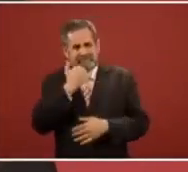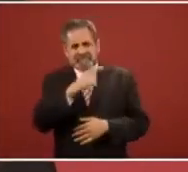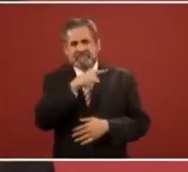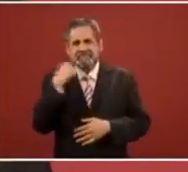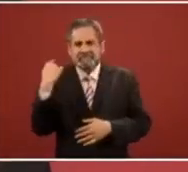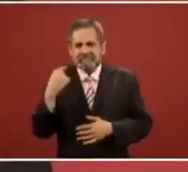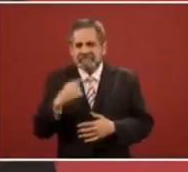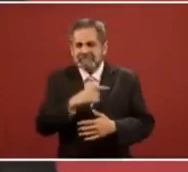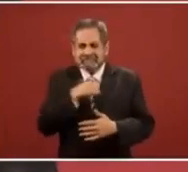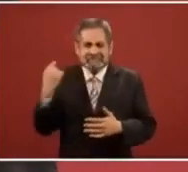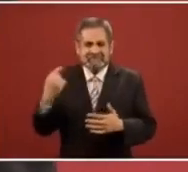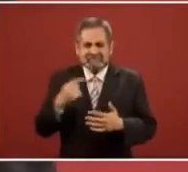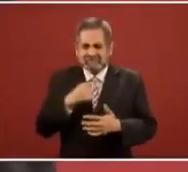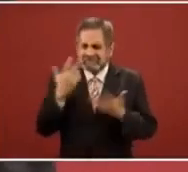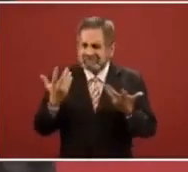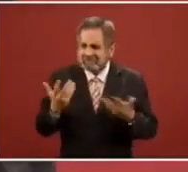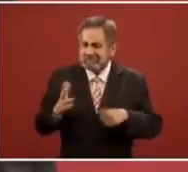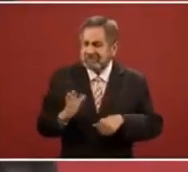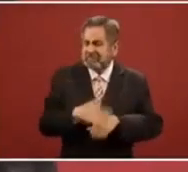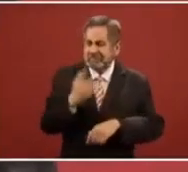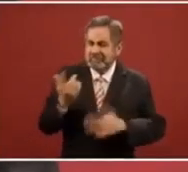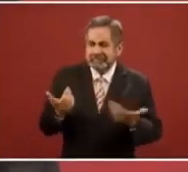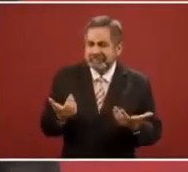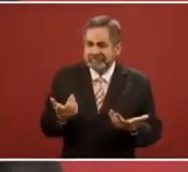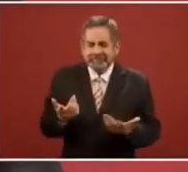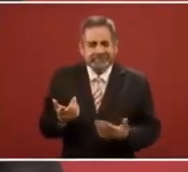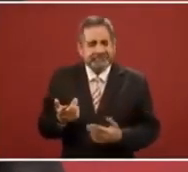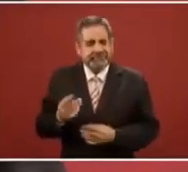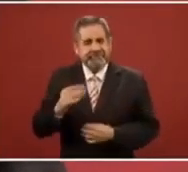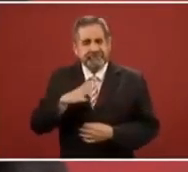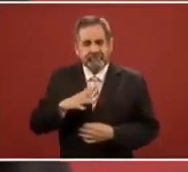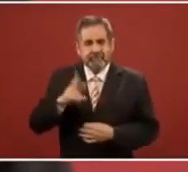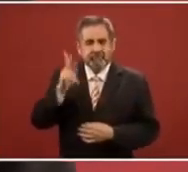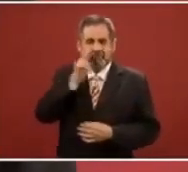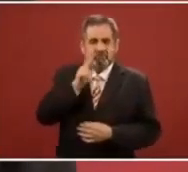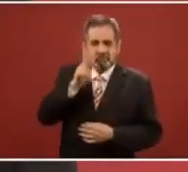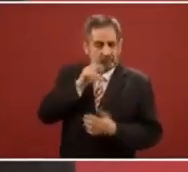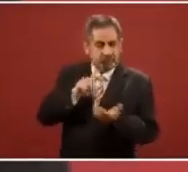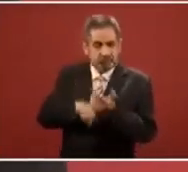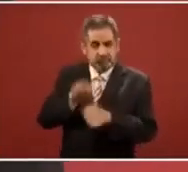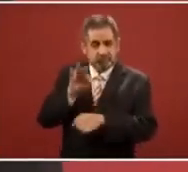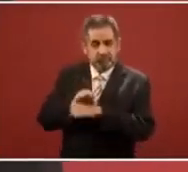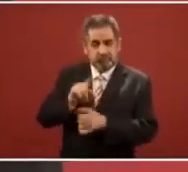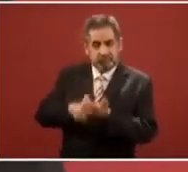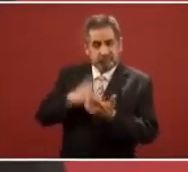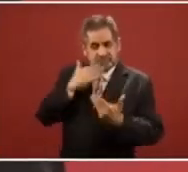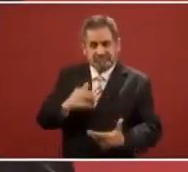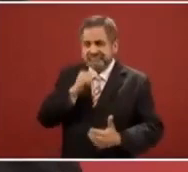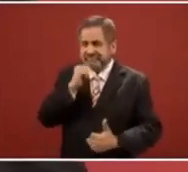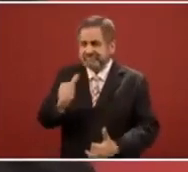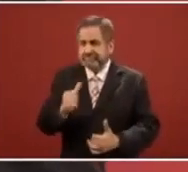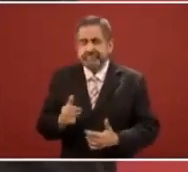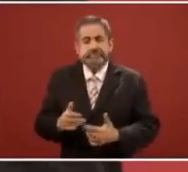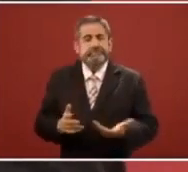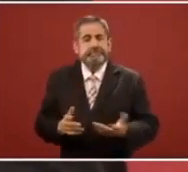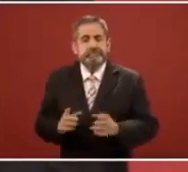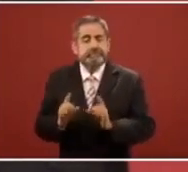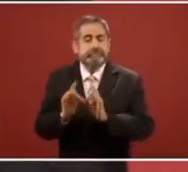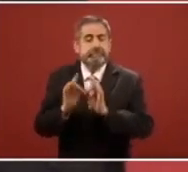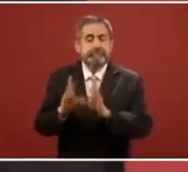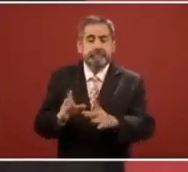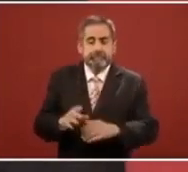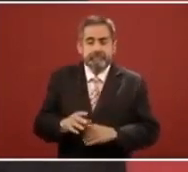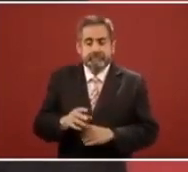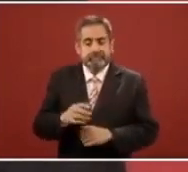el gobierno porque no presentaba pruebas, no había defensa. Hasta que llegó